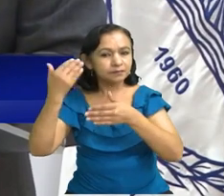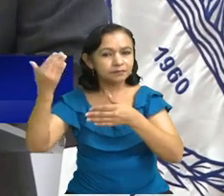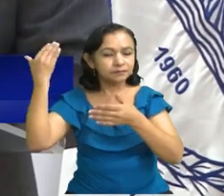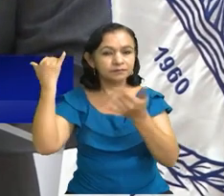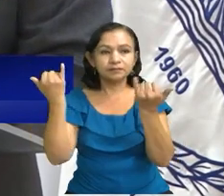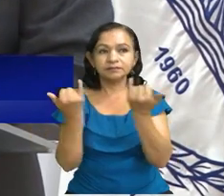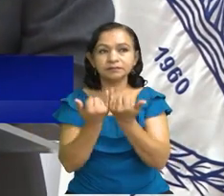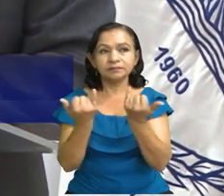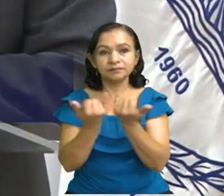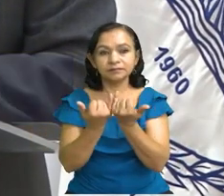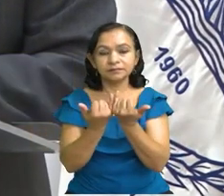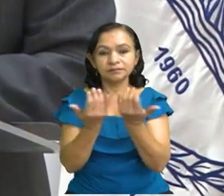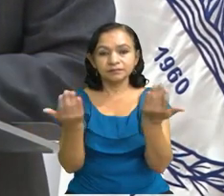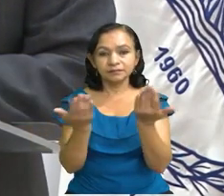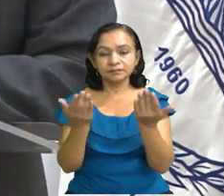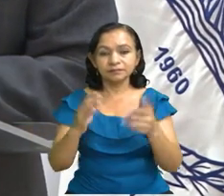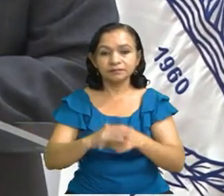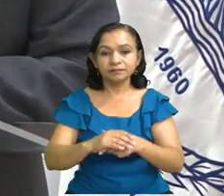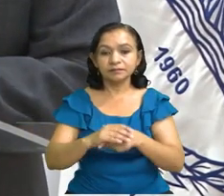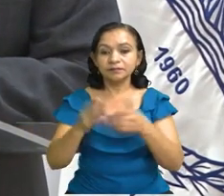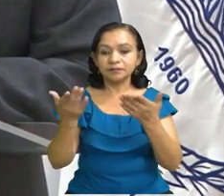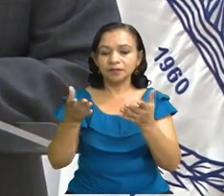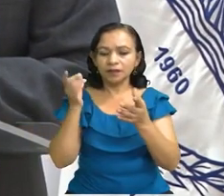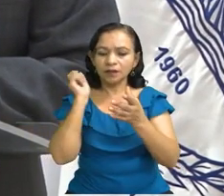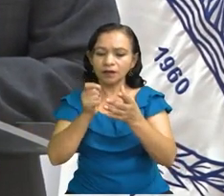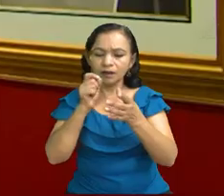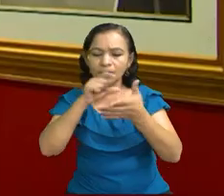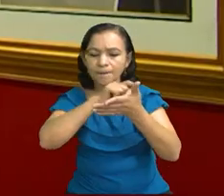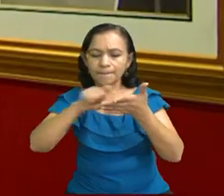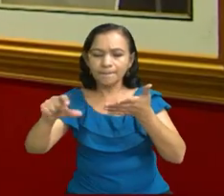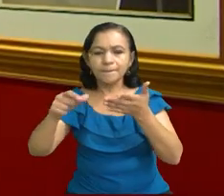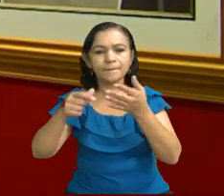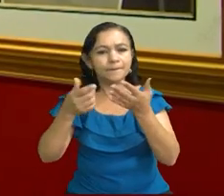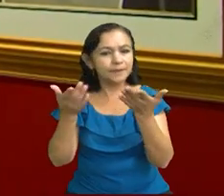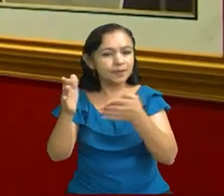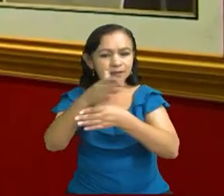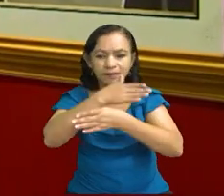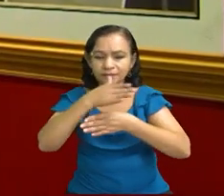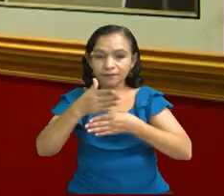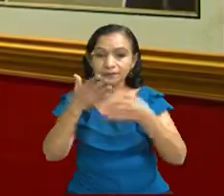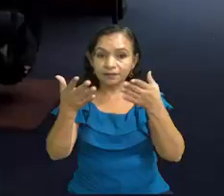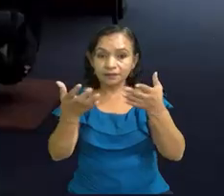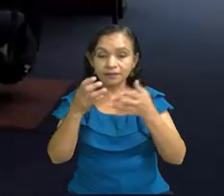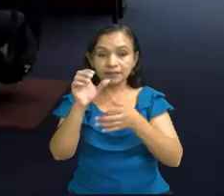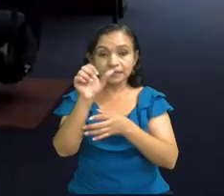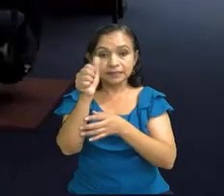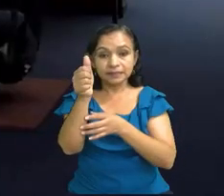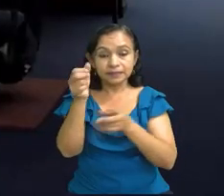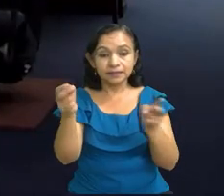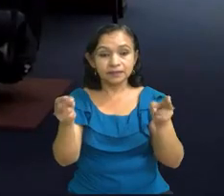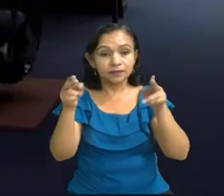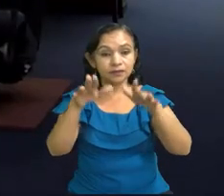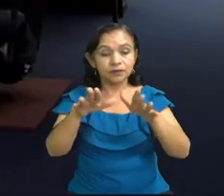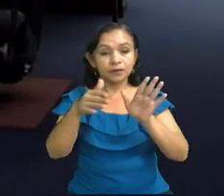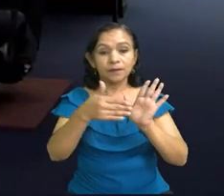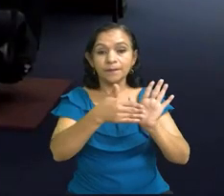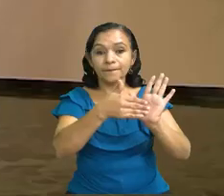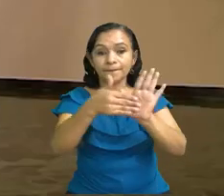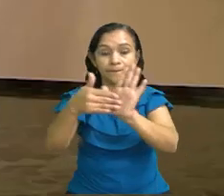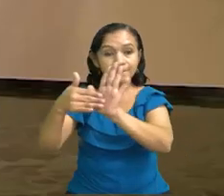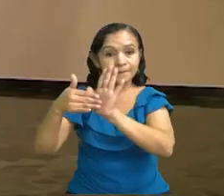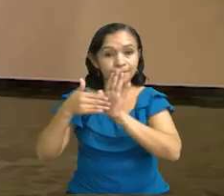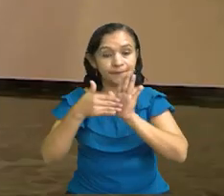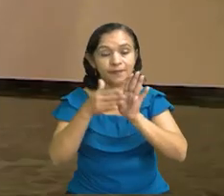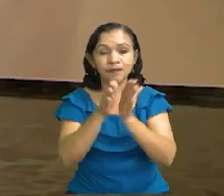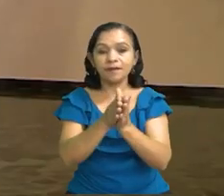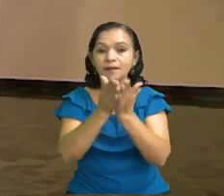también arte en piedra, madera, cuero. Y esperaríamos el 6 de noviembre presentar el